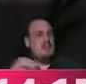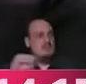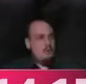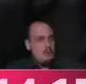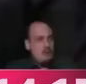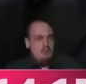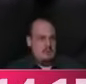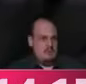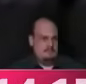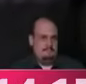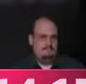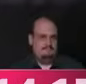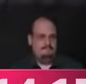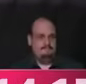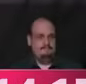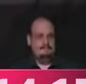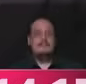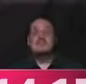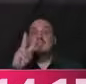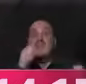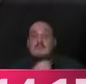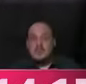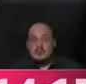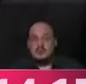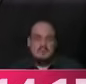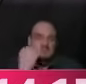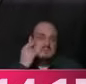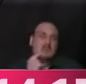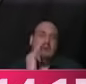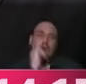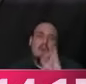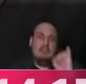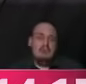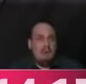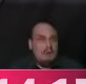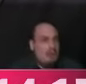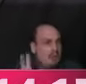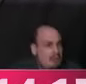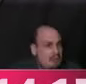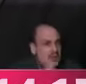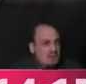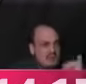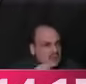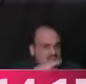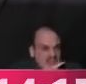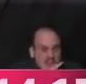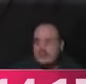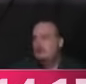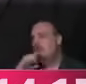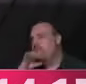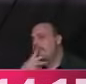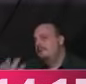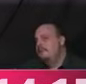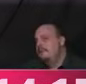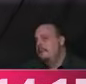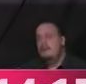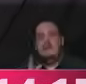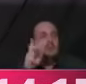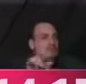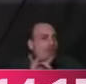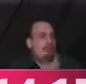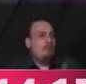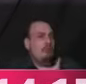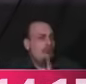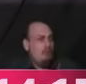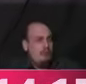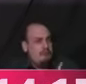outsider que estuvo durante 2 horas ahí en la Facultad de Derecho, ayer en Buenos Aires, enfrentándose a Sergio Massa. Había mucha expectativa